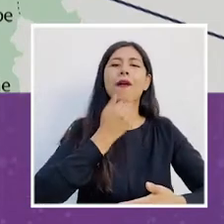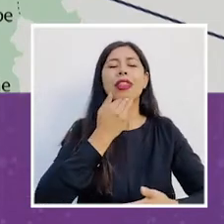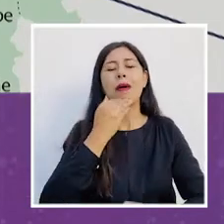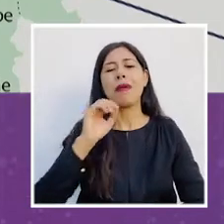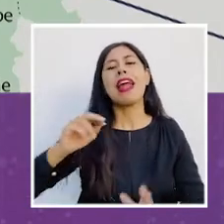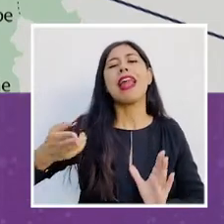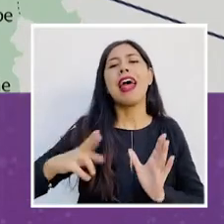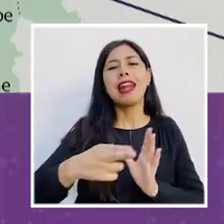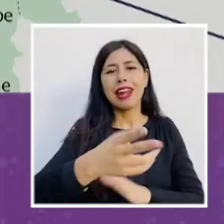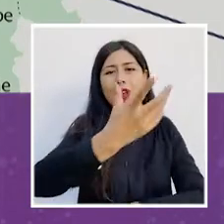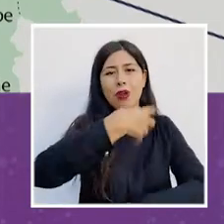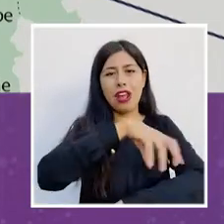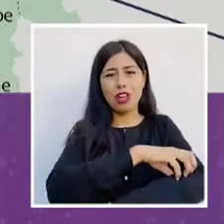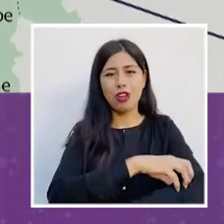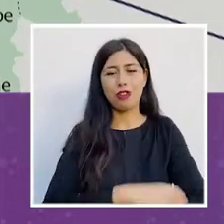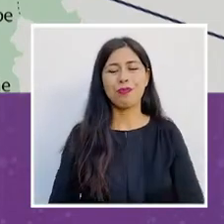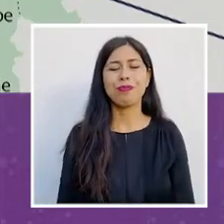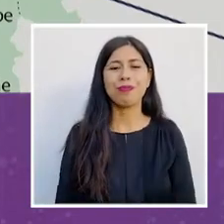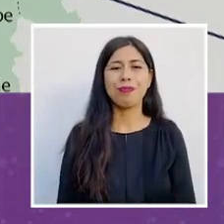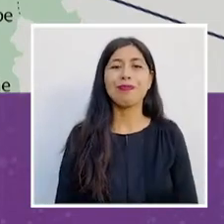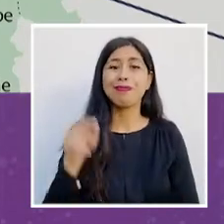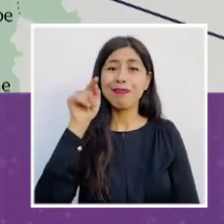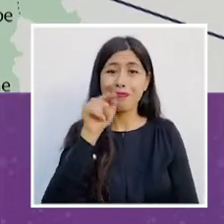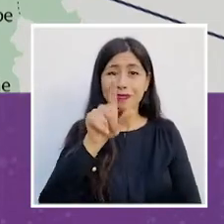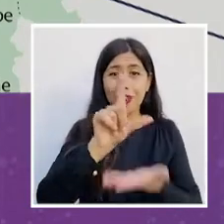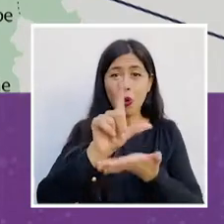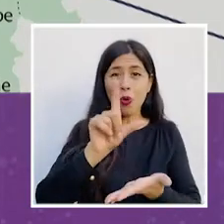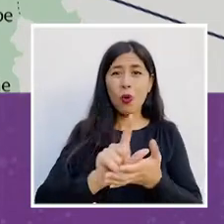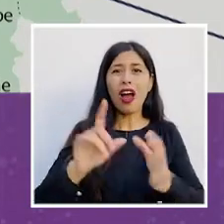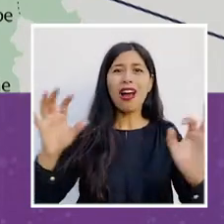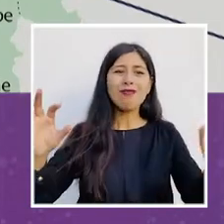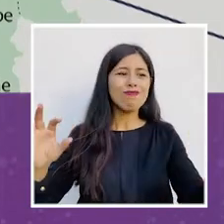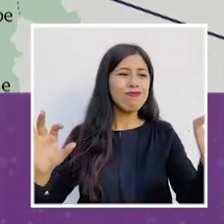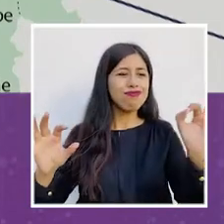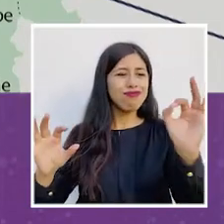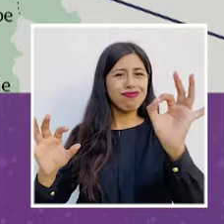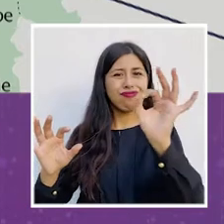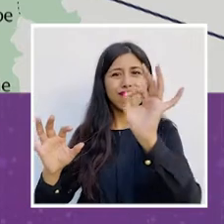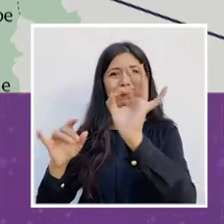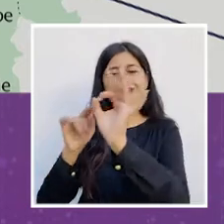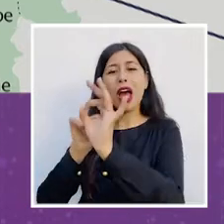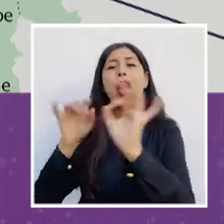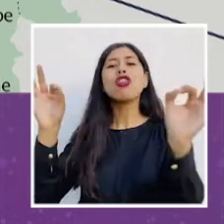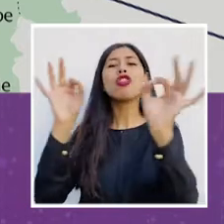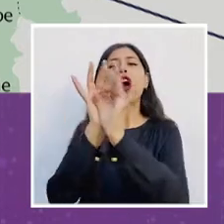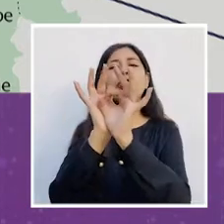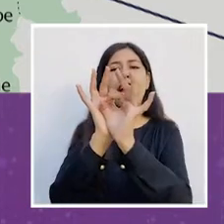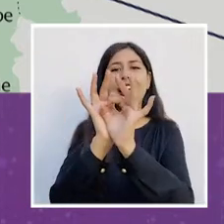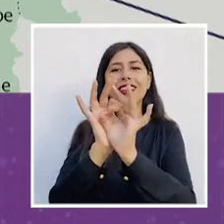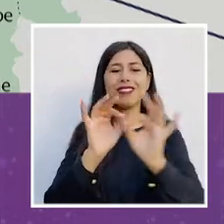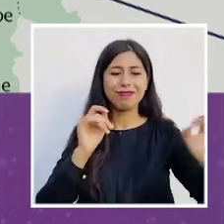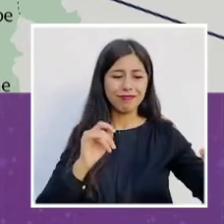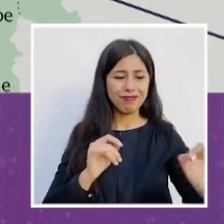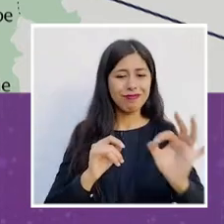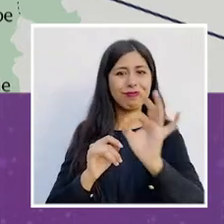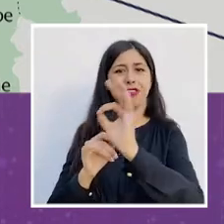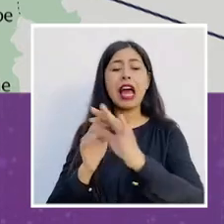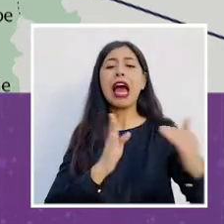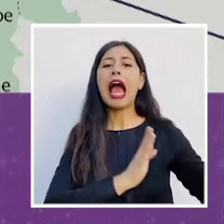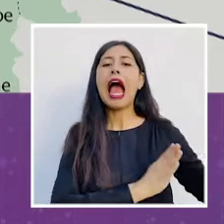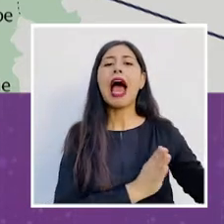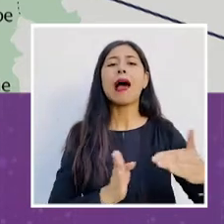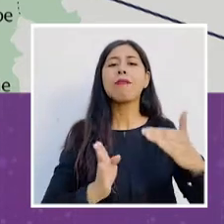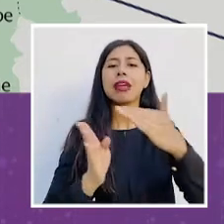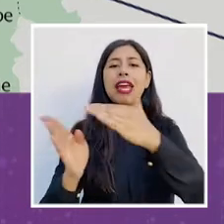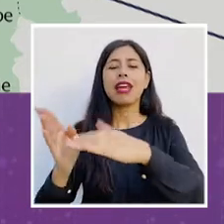Y esta es, justamente, la zona por donde va a pasar el eclipse total. Esto es lo que se llama el